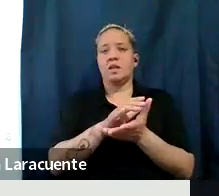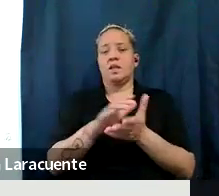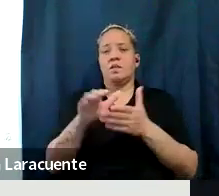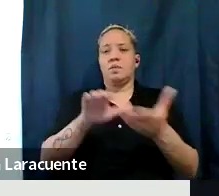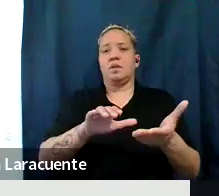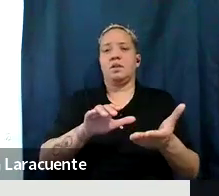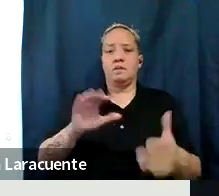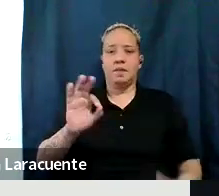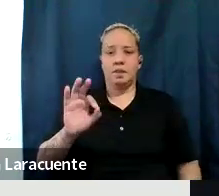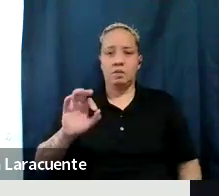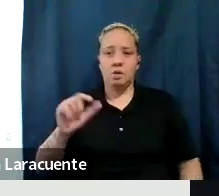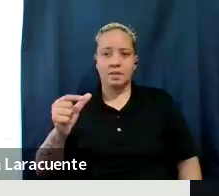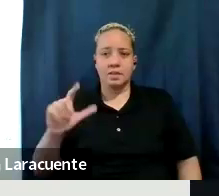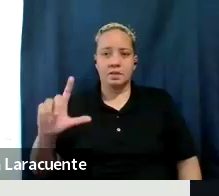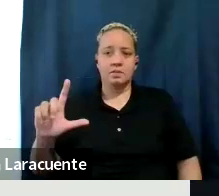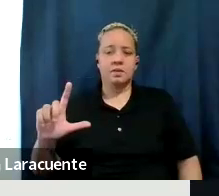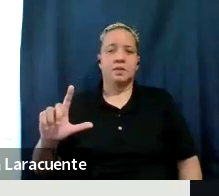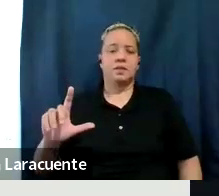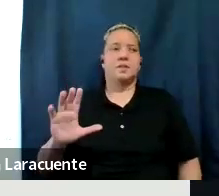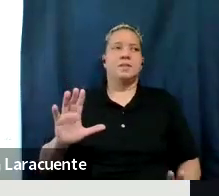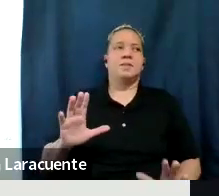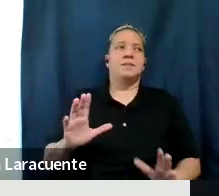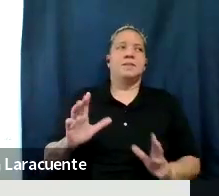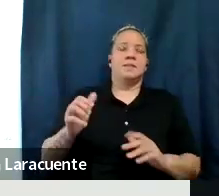Lorca. Se resiste a pensar que tal